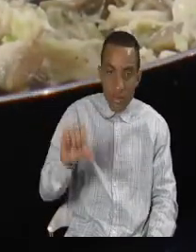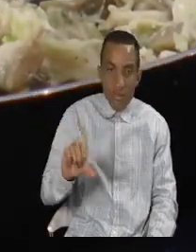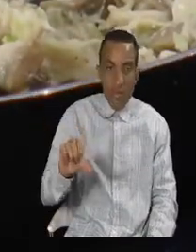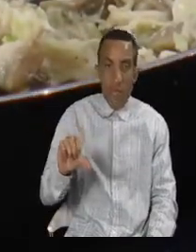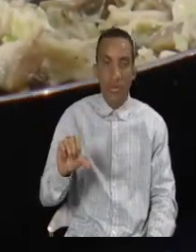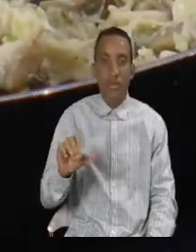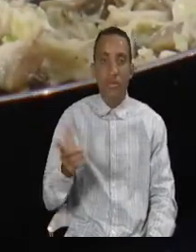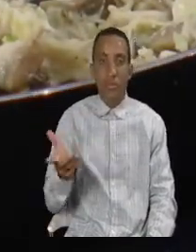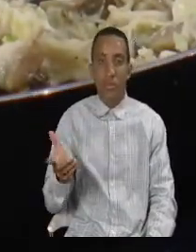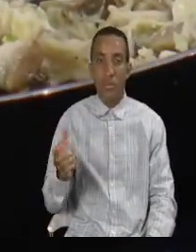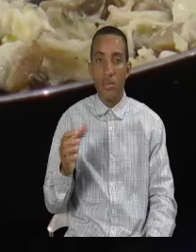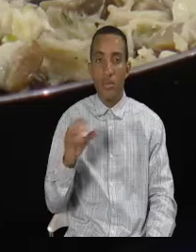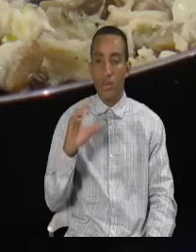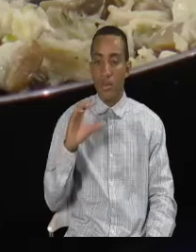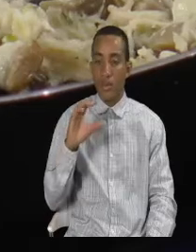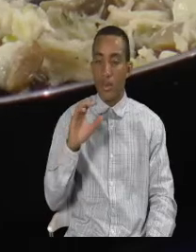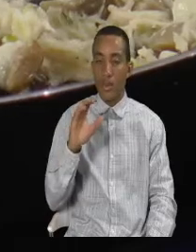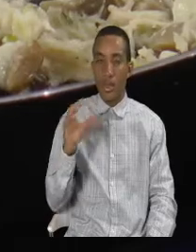base de bechamel.